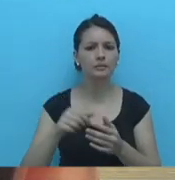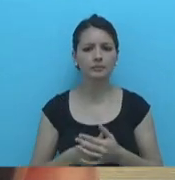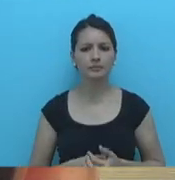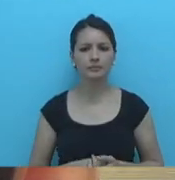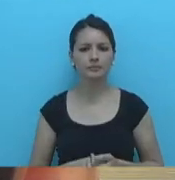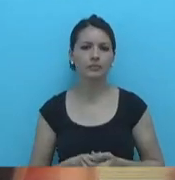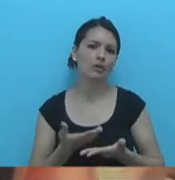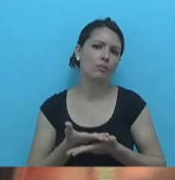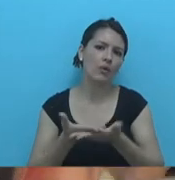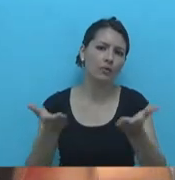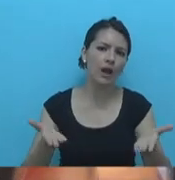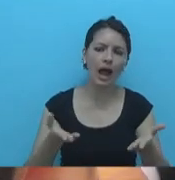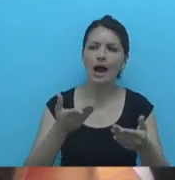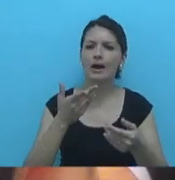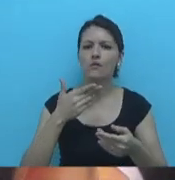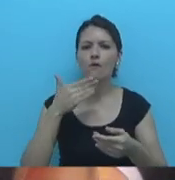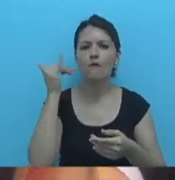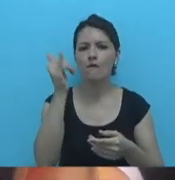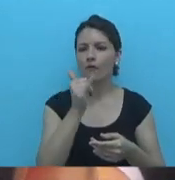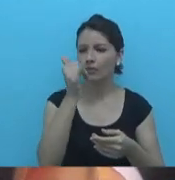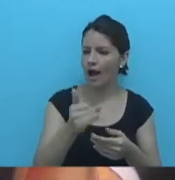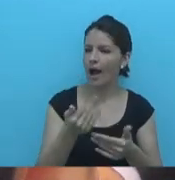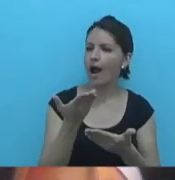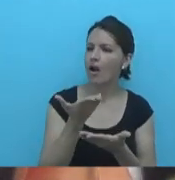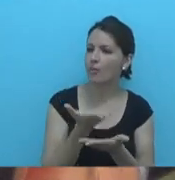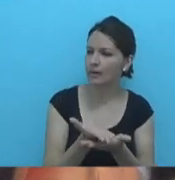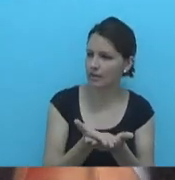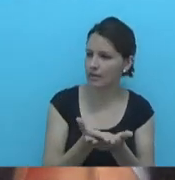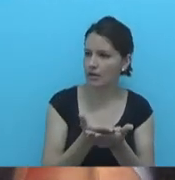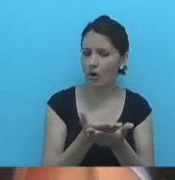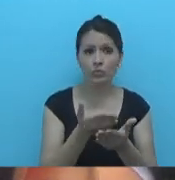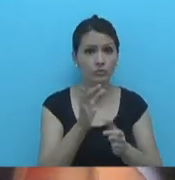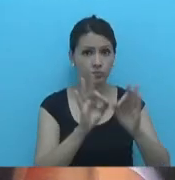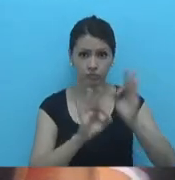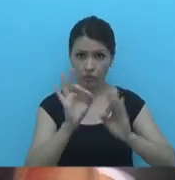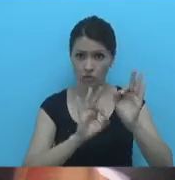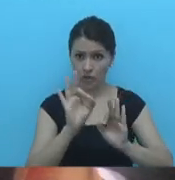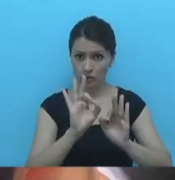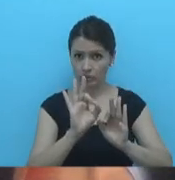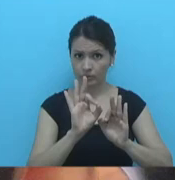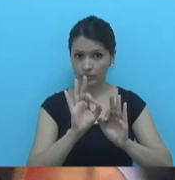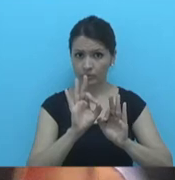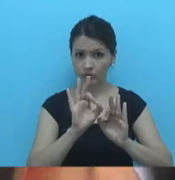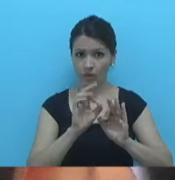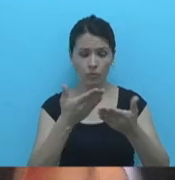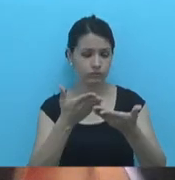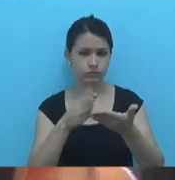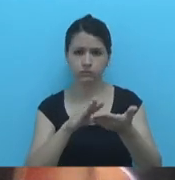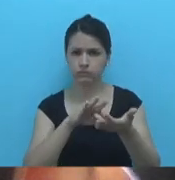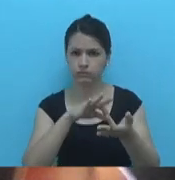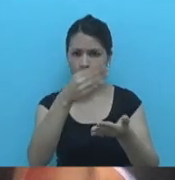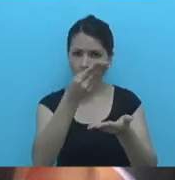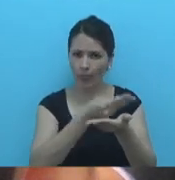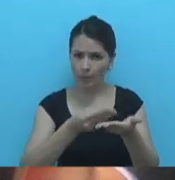de distintas autoridades municipales, provinciales, un proyecto, un diagrama, un croquis,